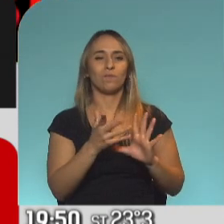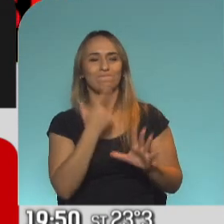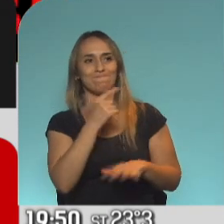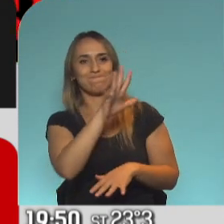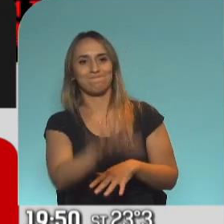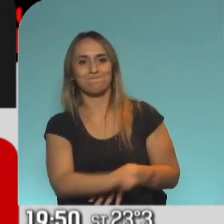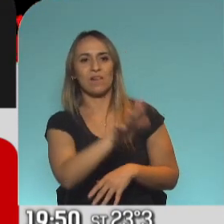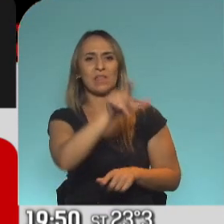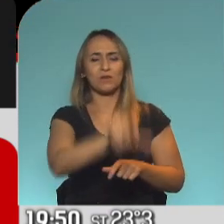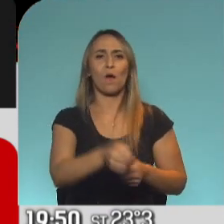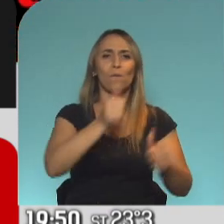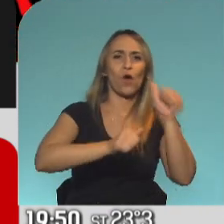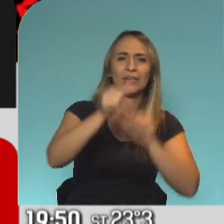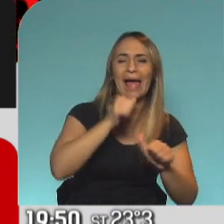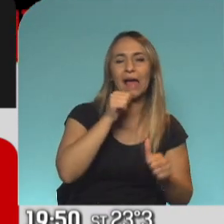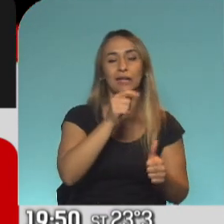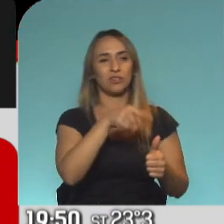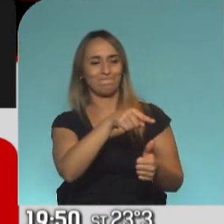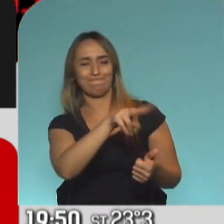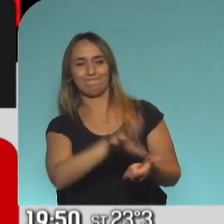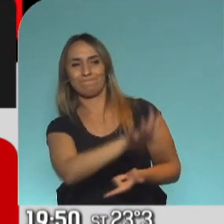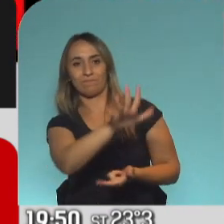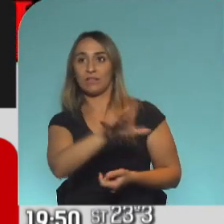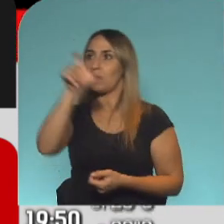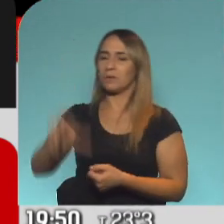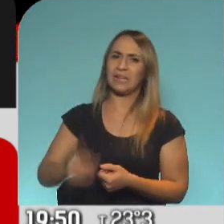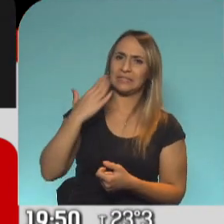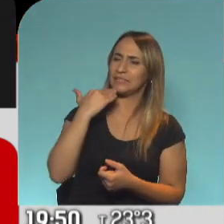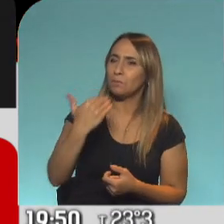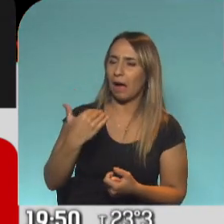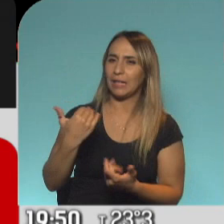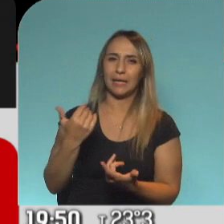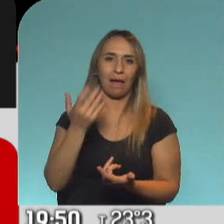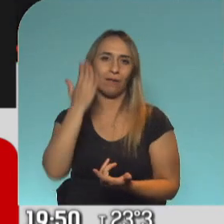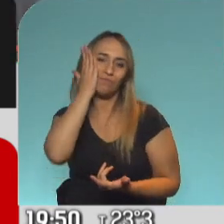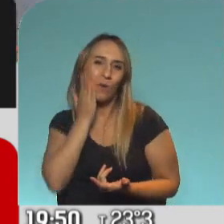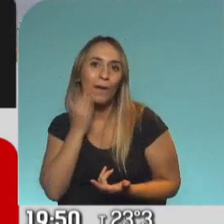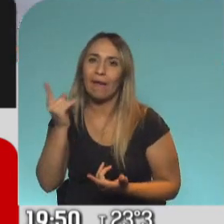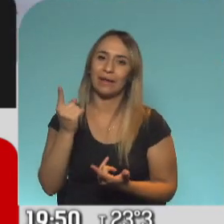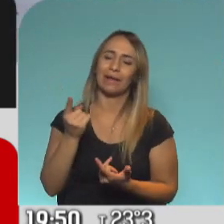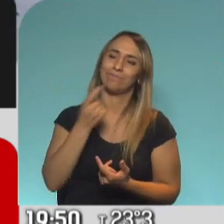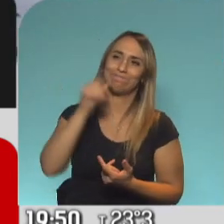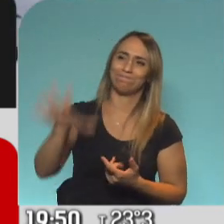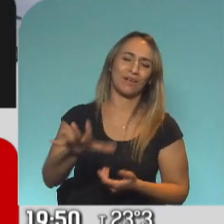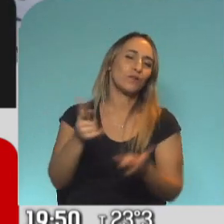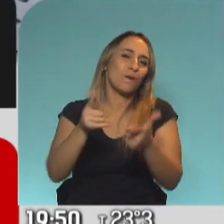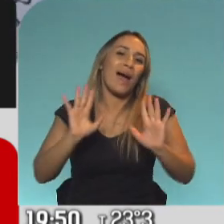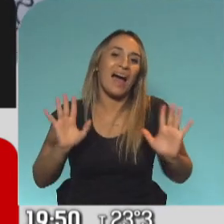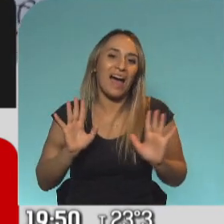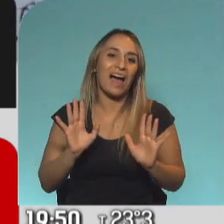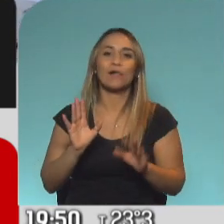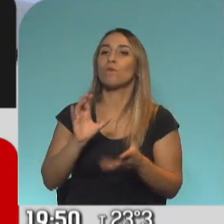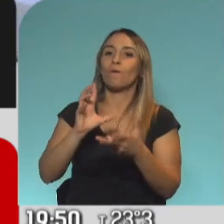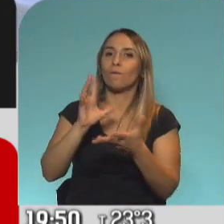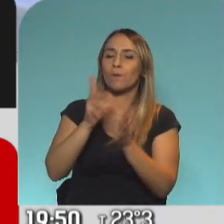desconfiamos del borracho, pero no desconfiamos de la persona que es tan carismática. Claro. El abuso, o sea, el poder de la